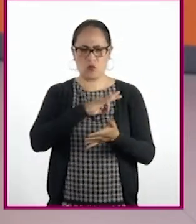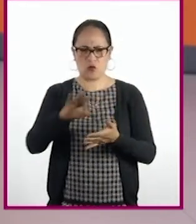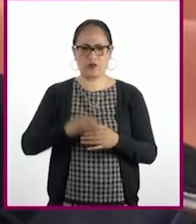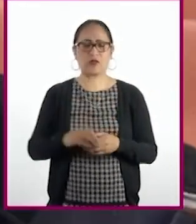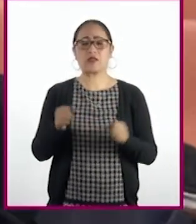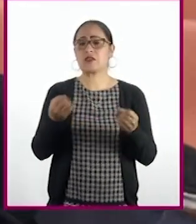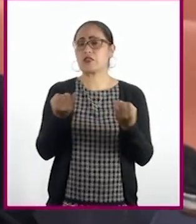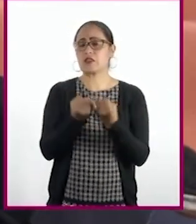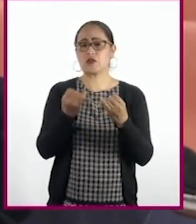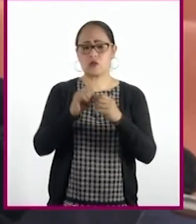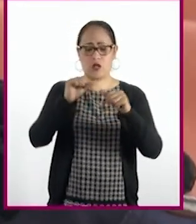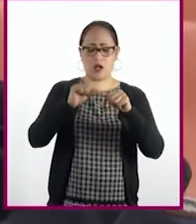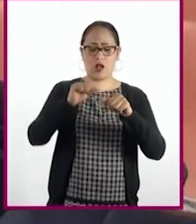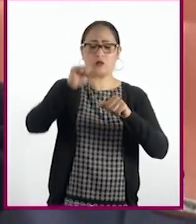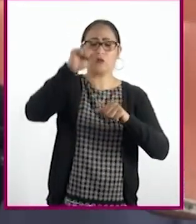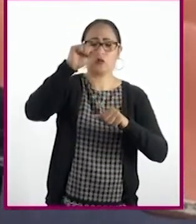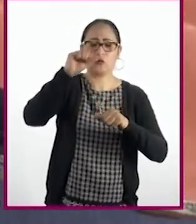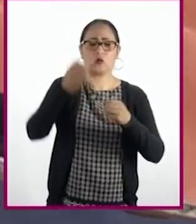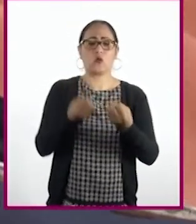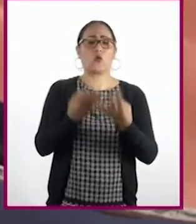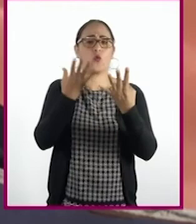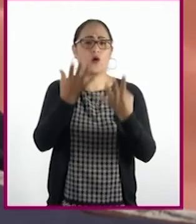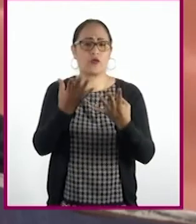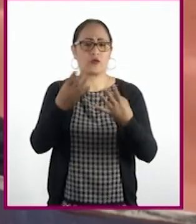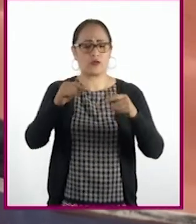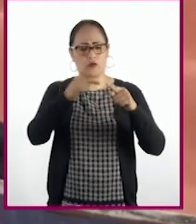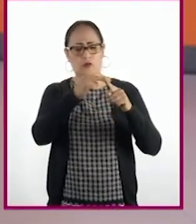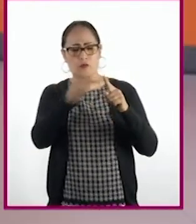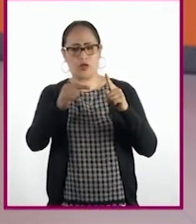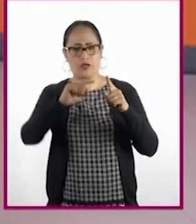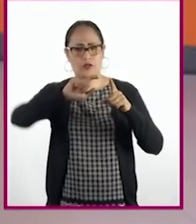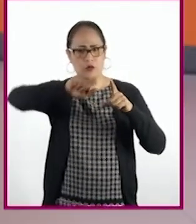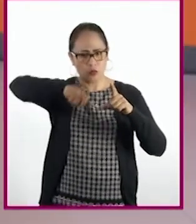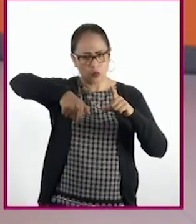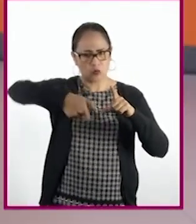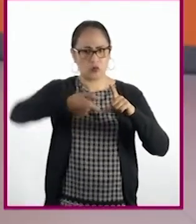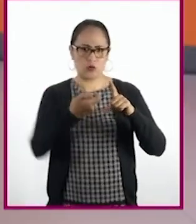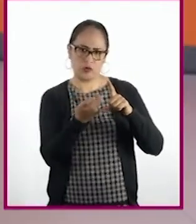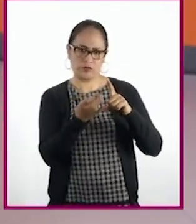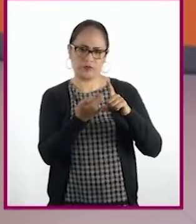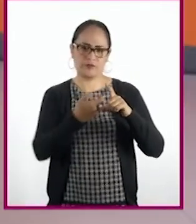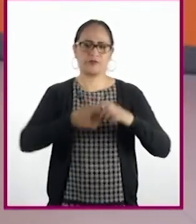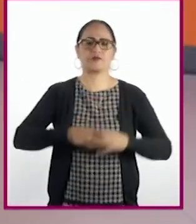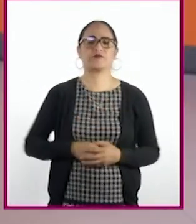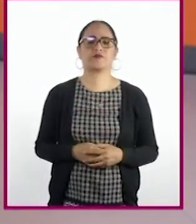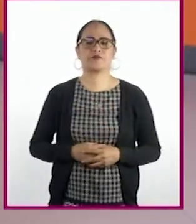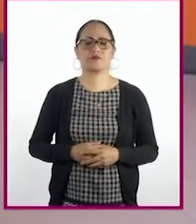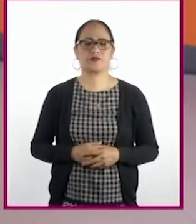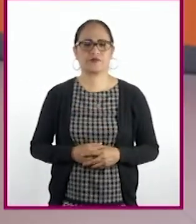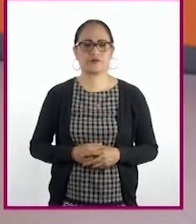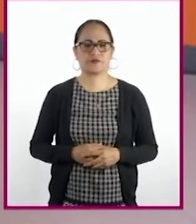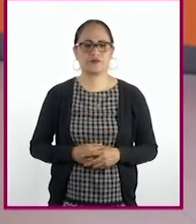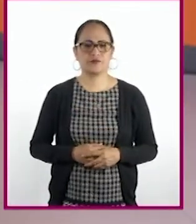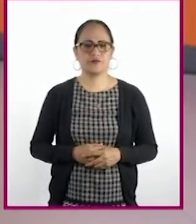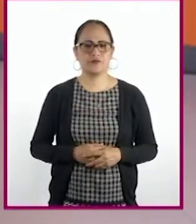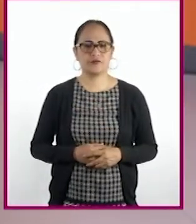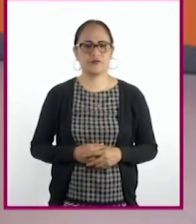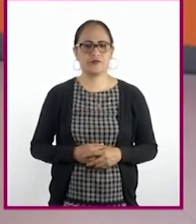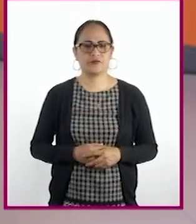una vez tomada la altura se marca y se procede a hacer el doblez. ¿De